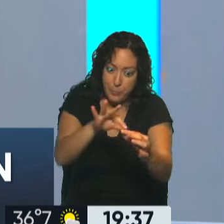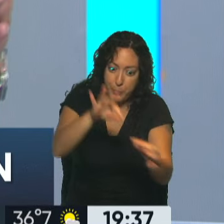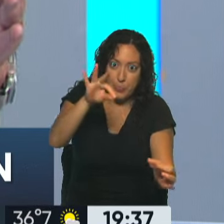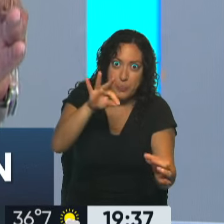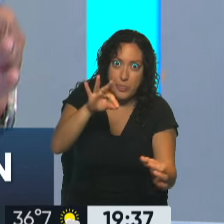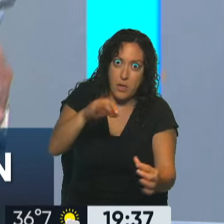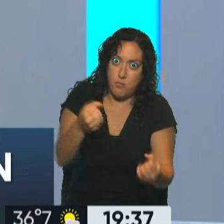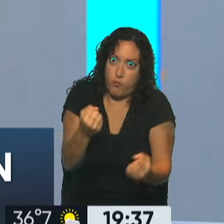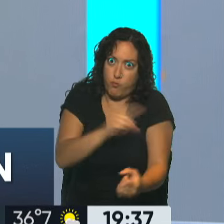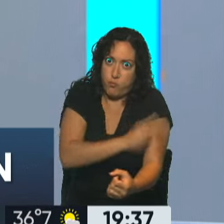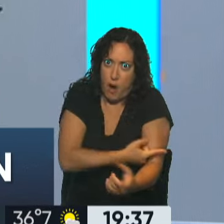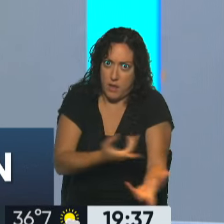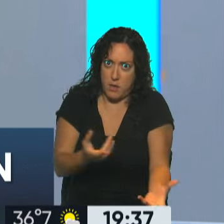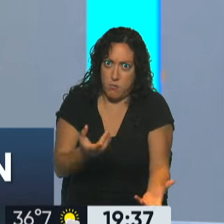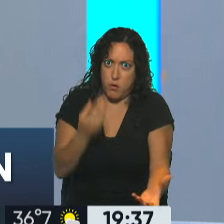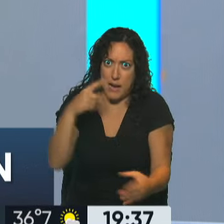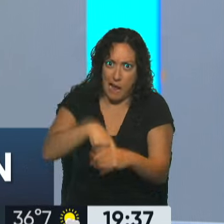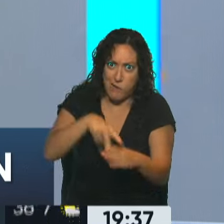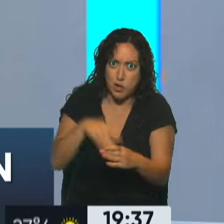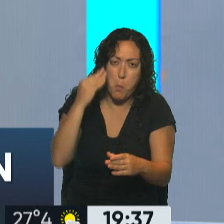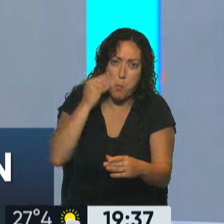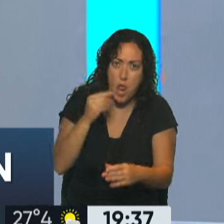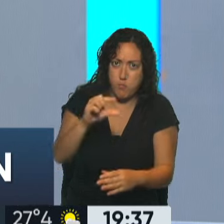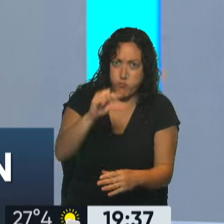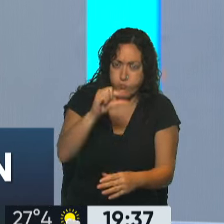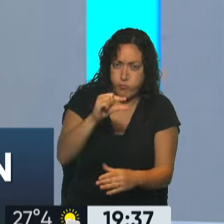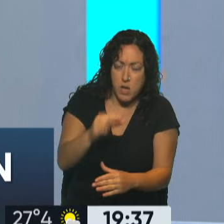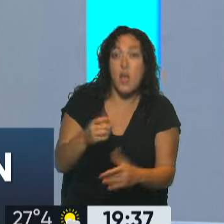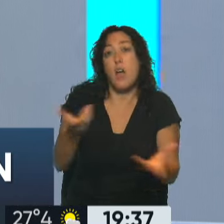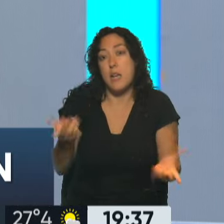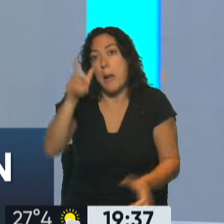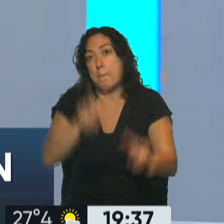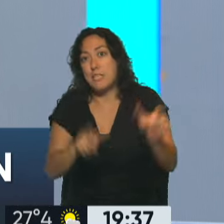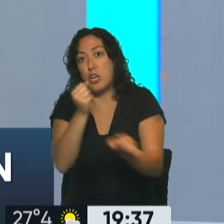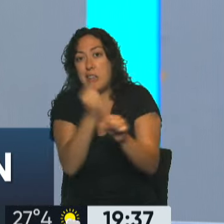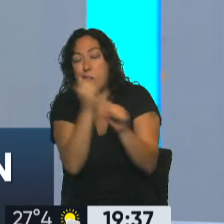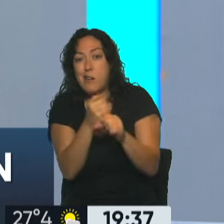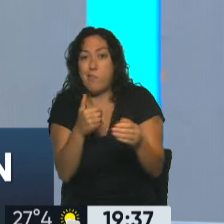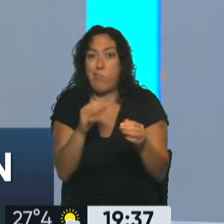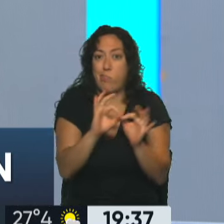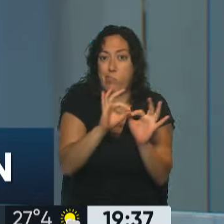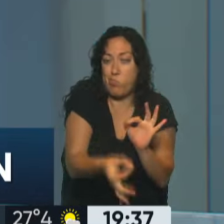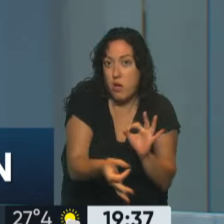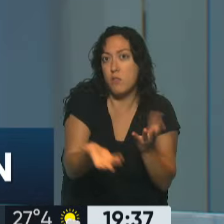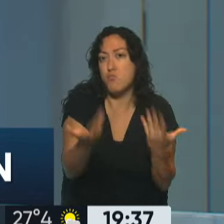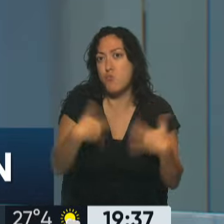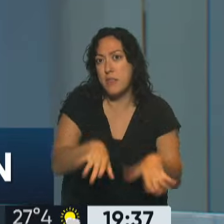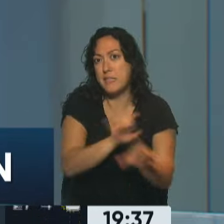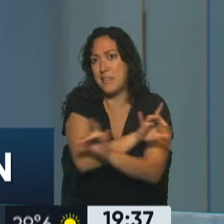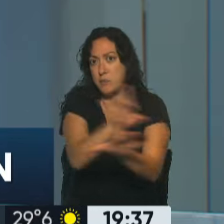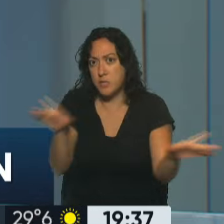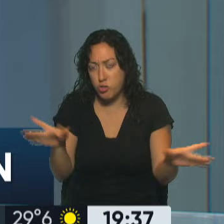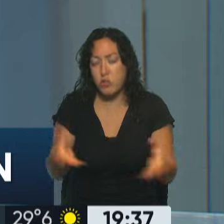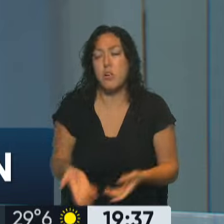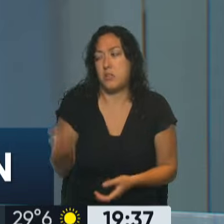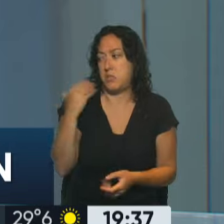puede llegar a transmitir al humano en zonas donde hay caballos que tienen el virus de la fiebre quina sí lo hemos hablado eso no hace mucho